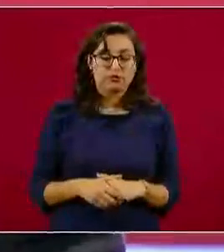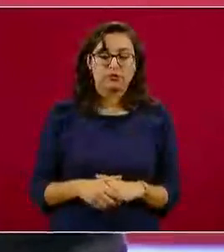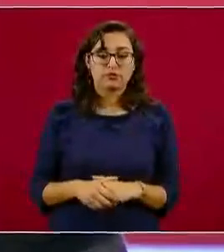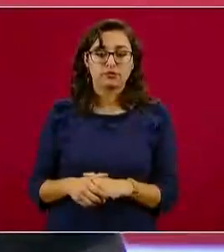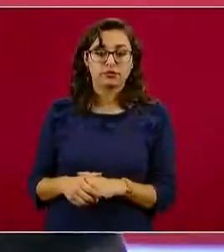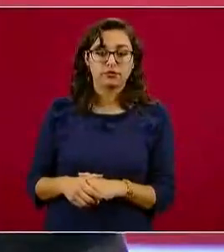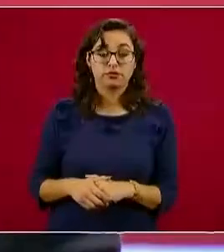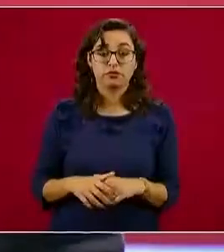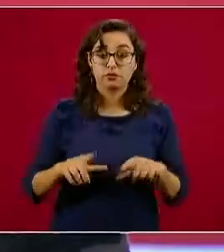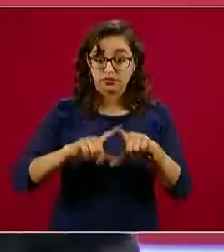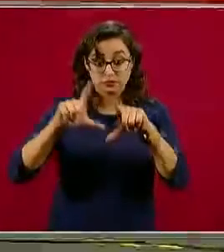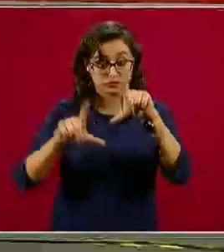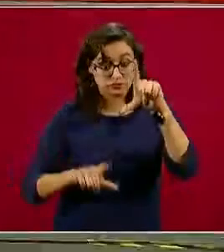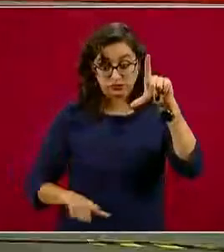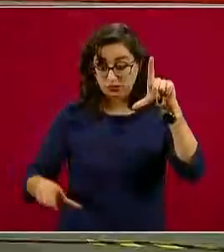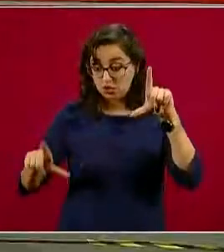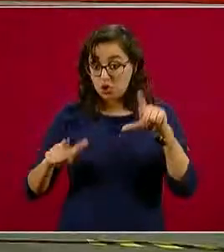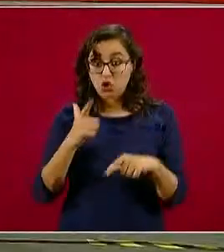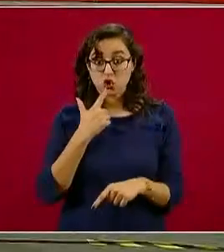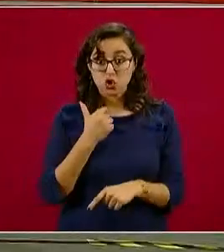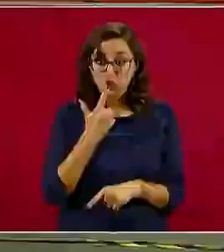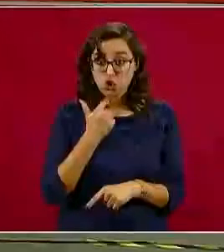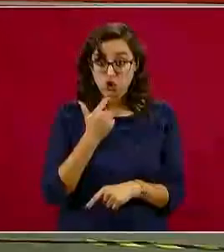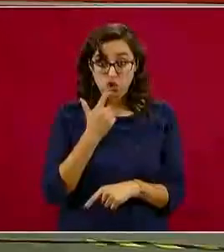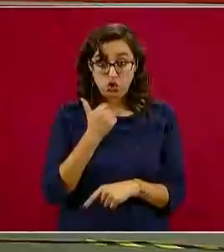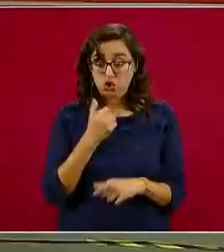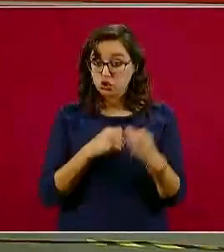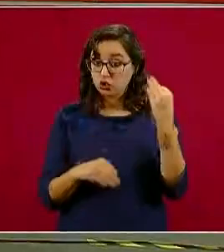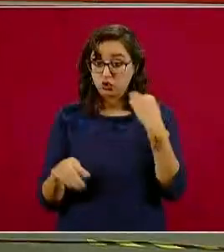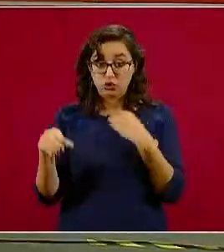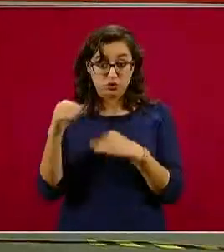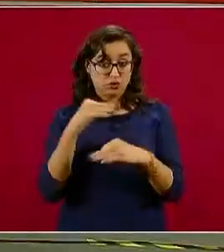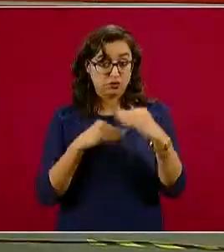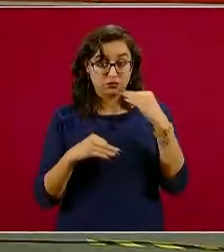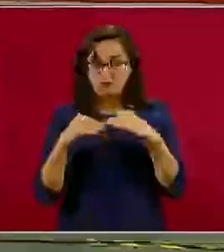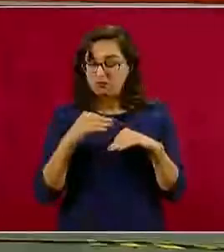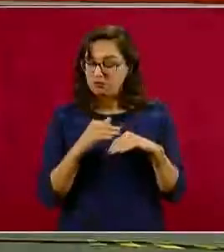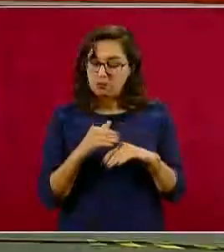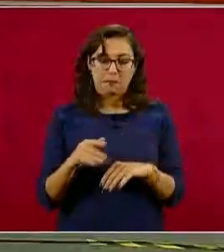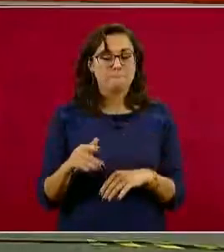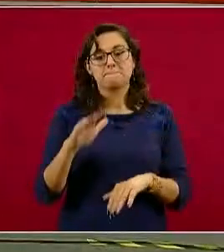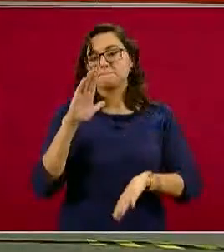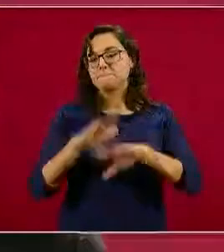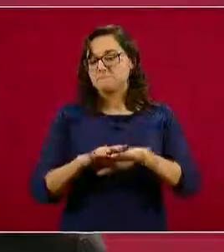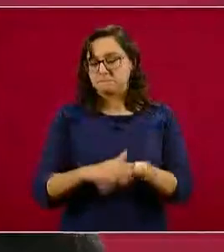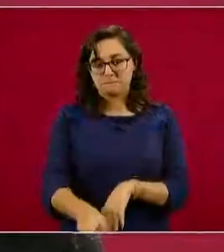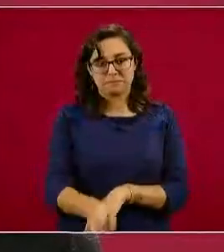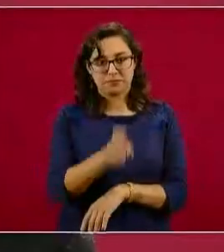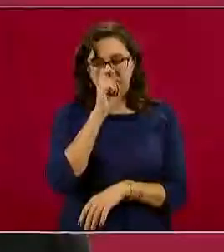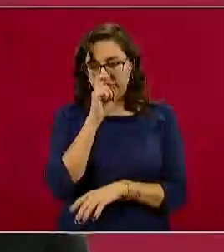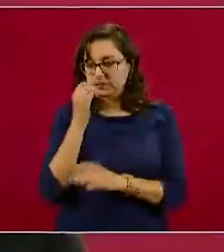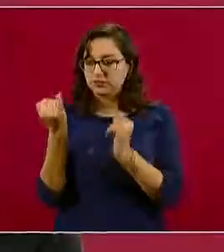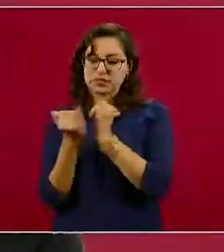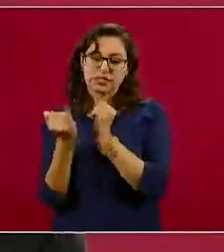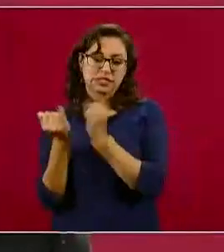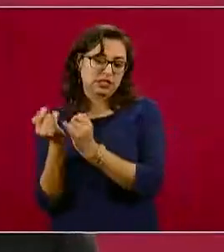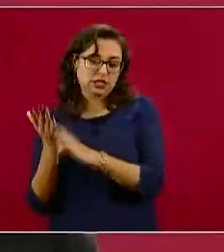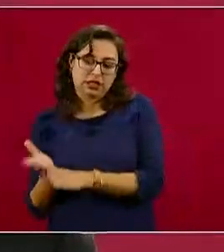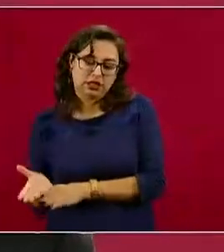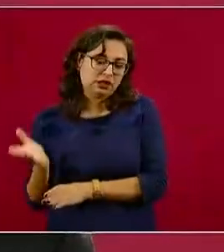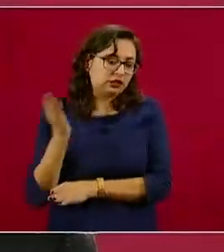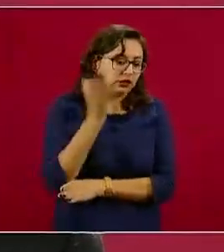todo en rojo, toda la República estaba en semáforo rojo, eran las restricciones mayores, eran idénticas a las que tuvimos con la